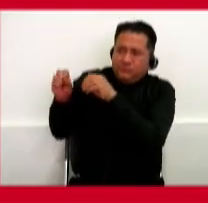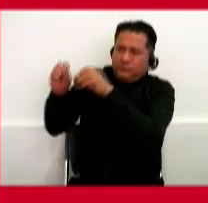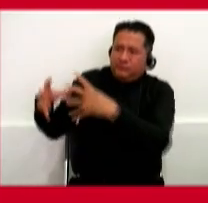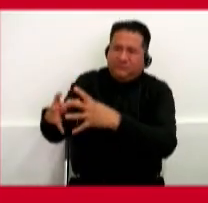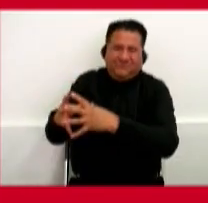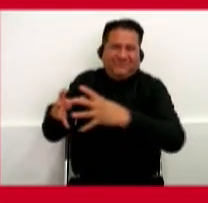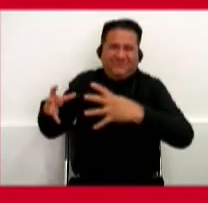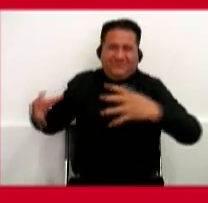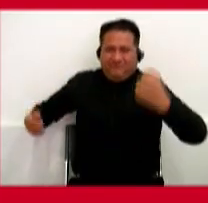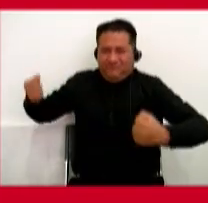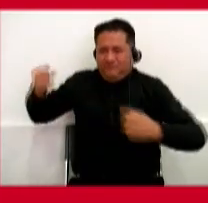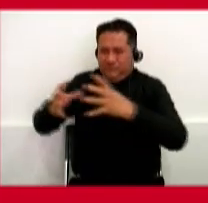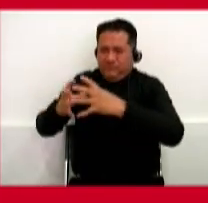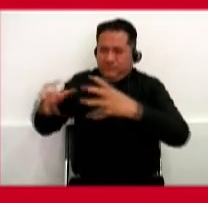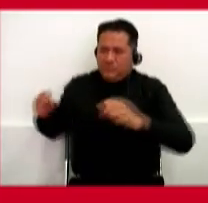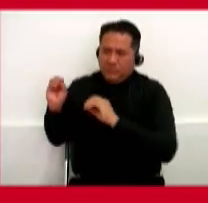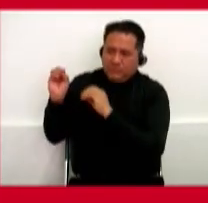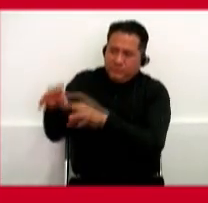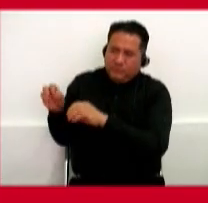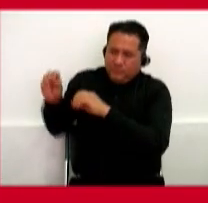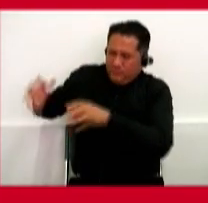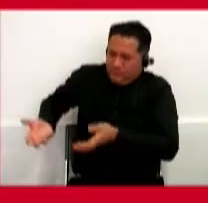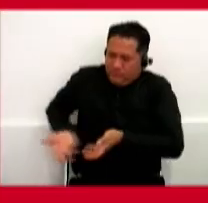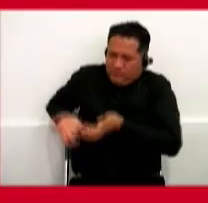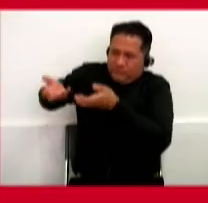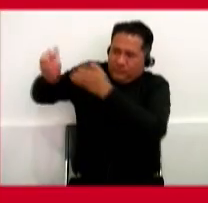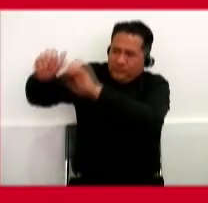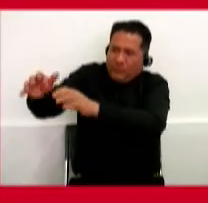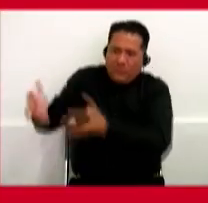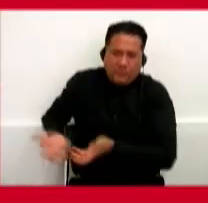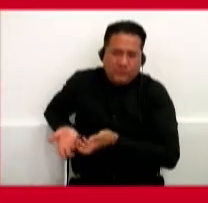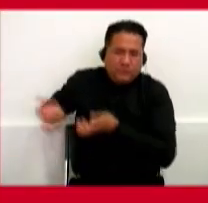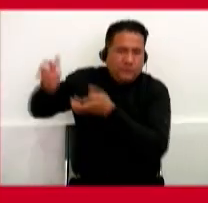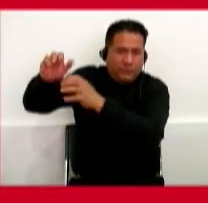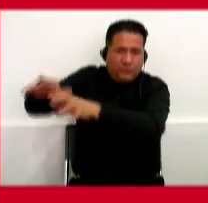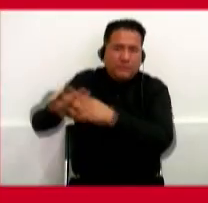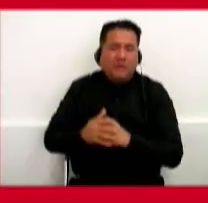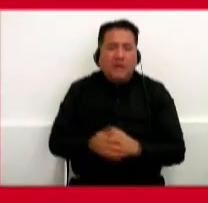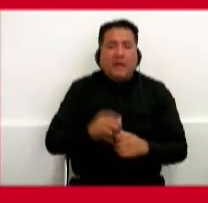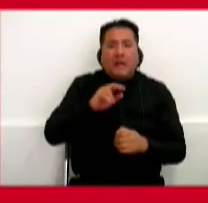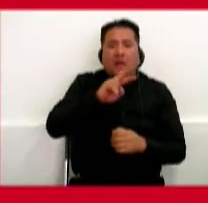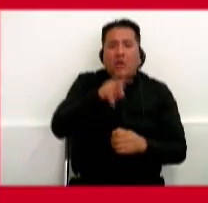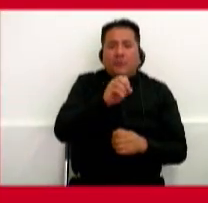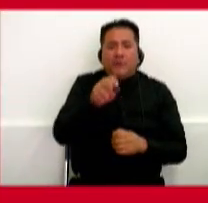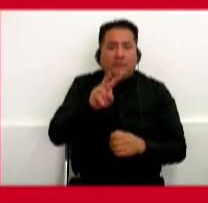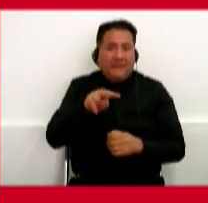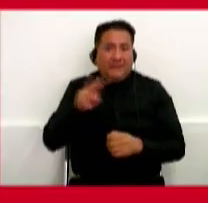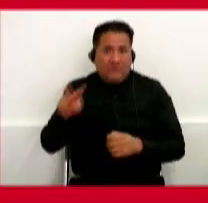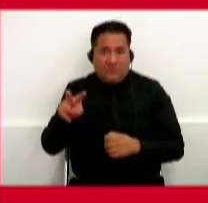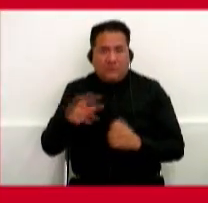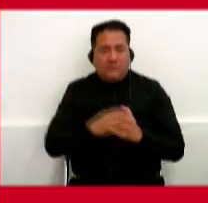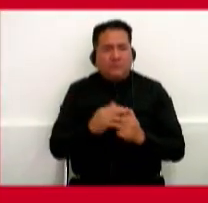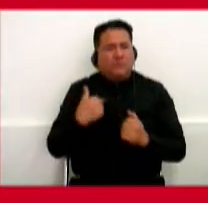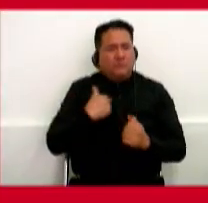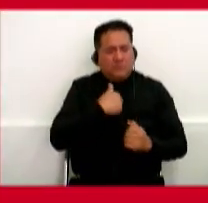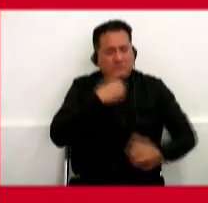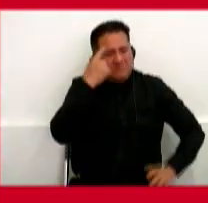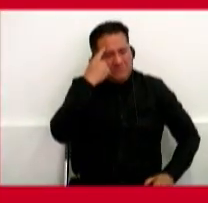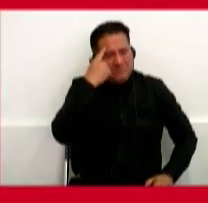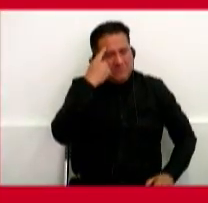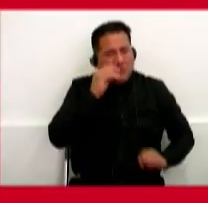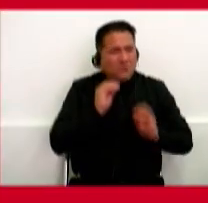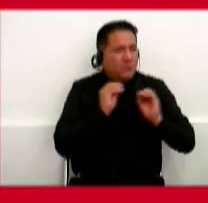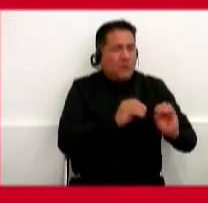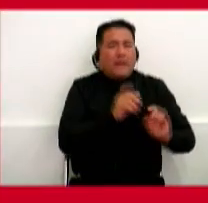de 363 toneladas. Hasta el año 2022 nosotros implementamos un modelo basado en personas y en